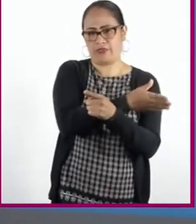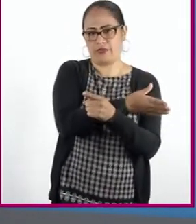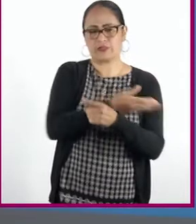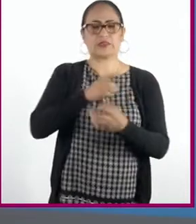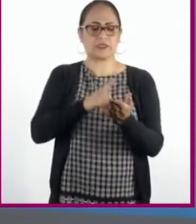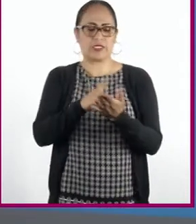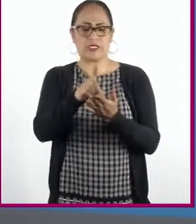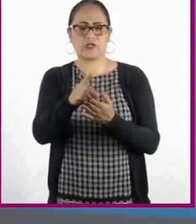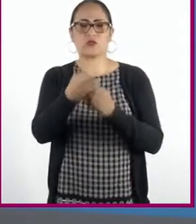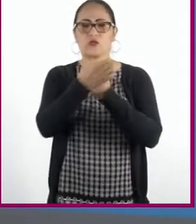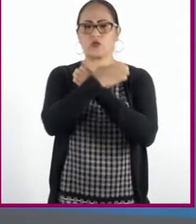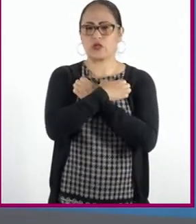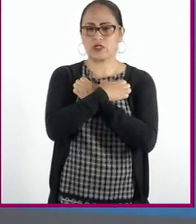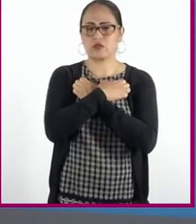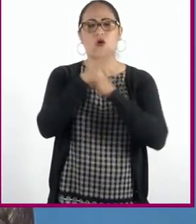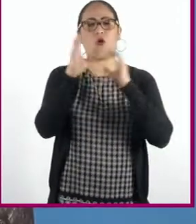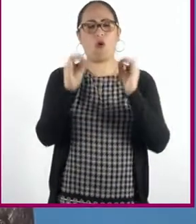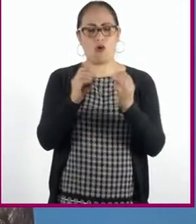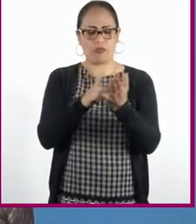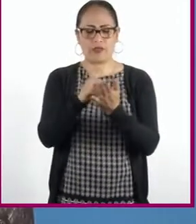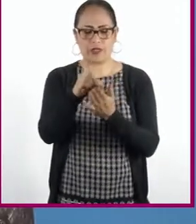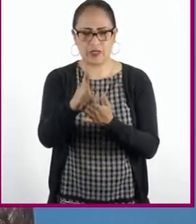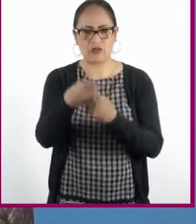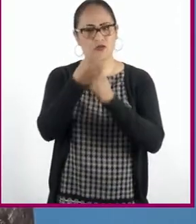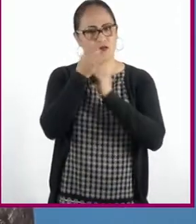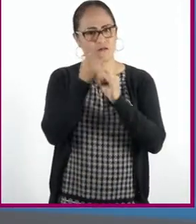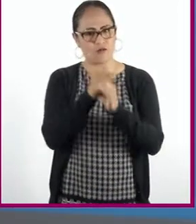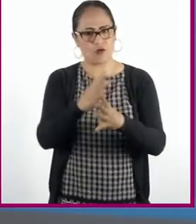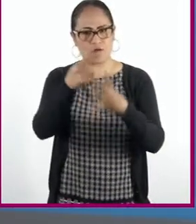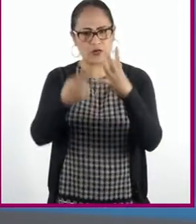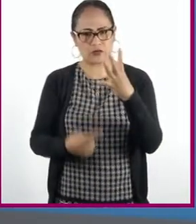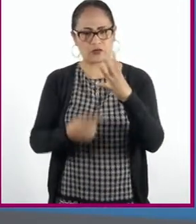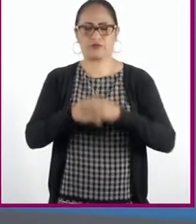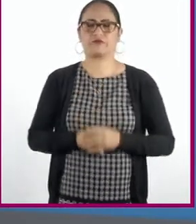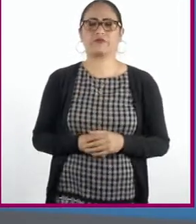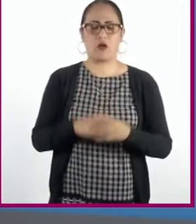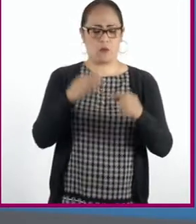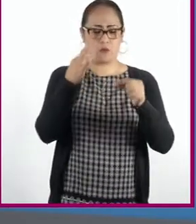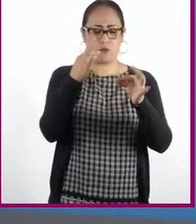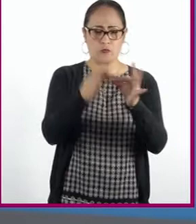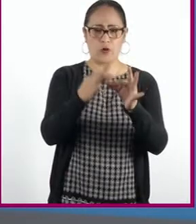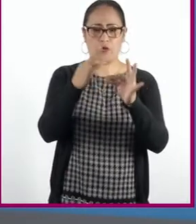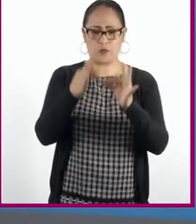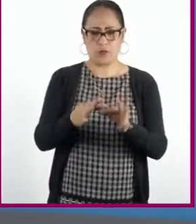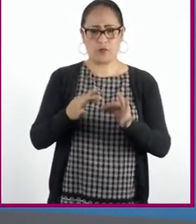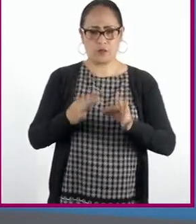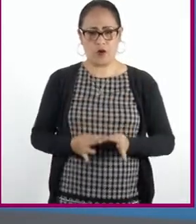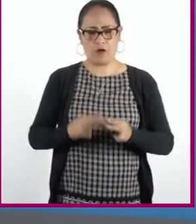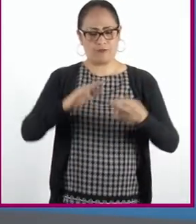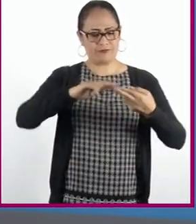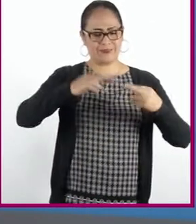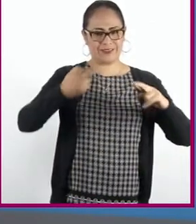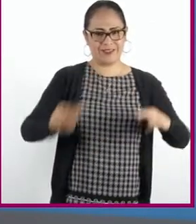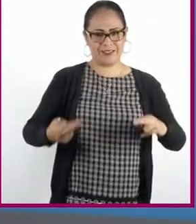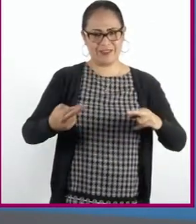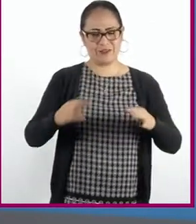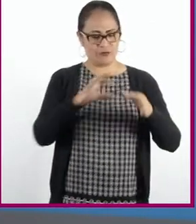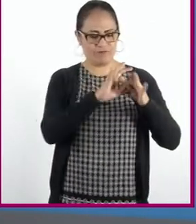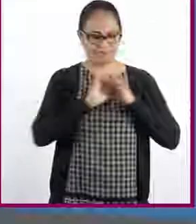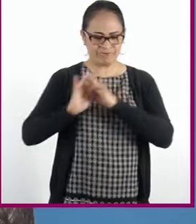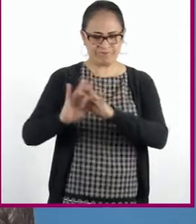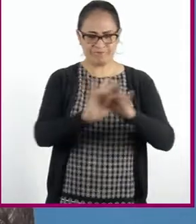derecho a la educación o a la información. Por ello, el cumplimiento de estos derechos se encuentra relacionado e